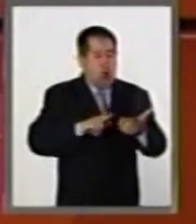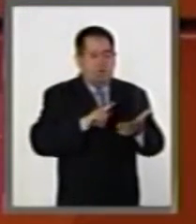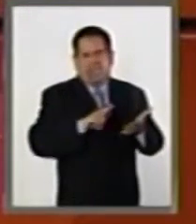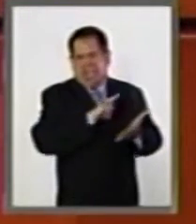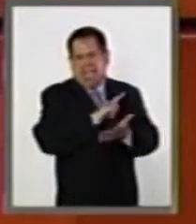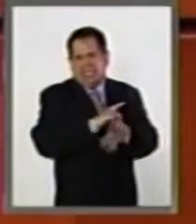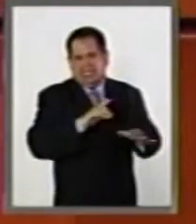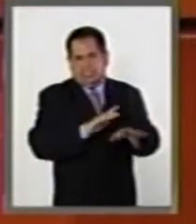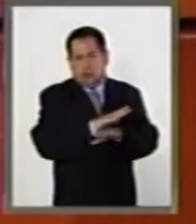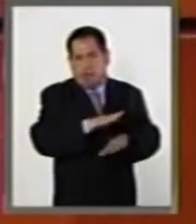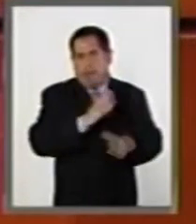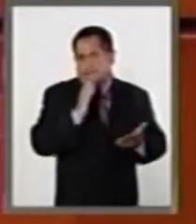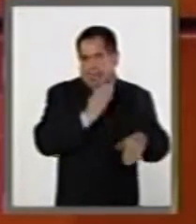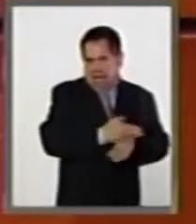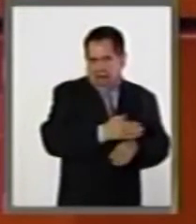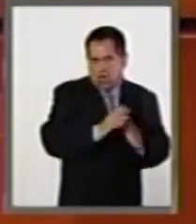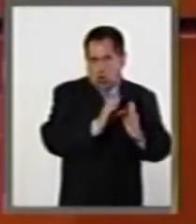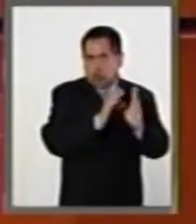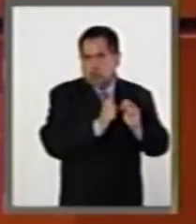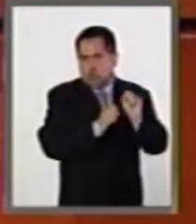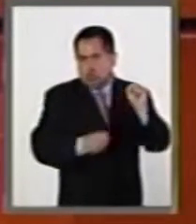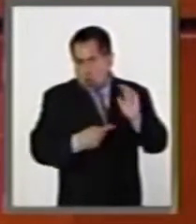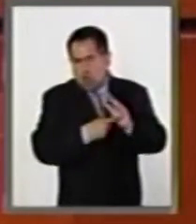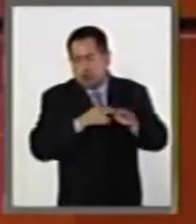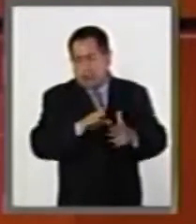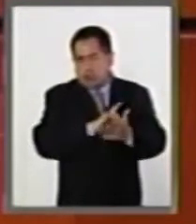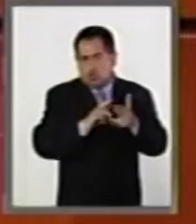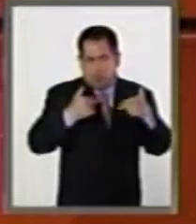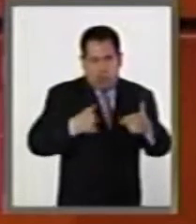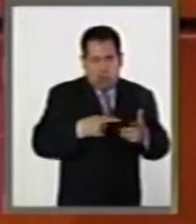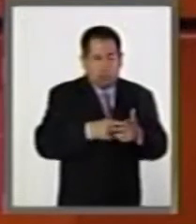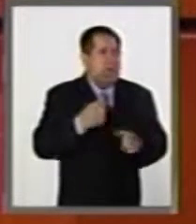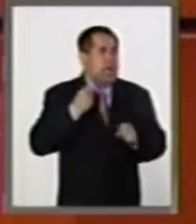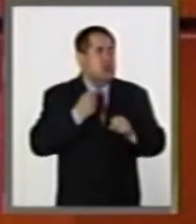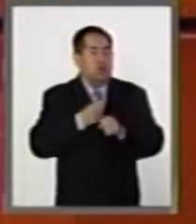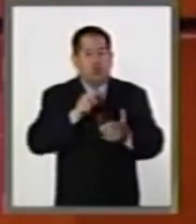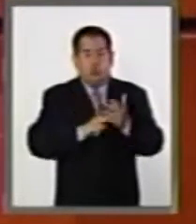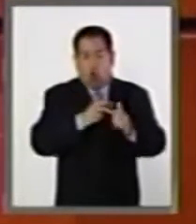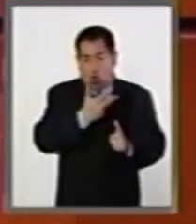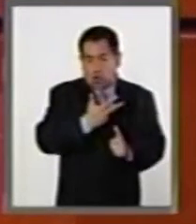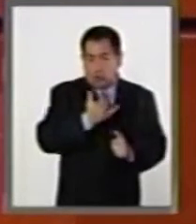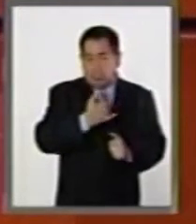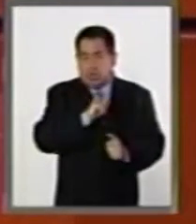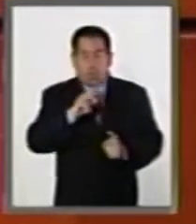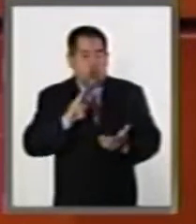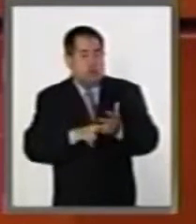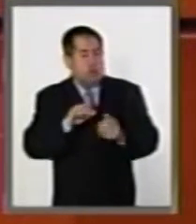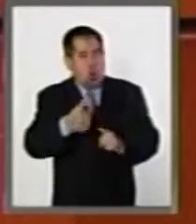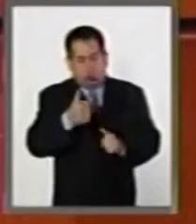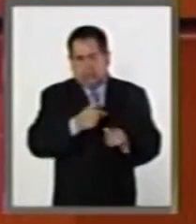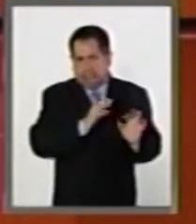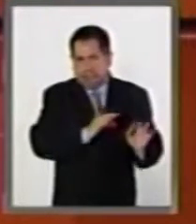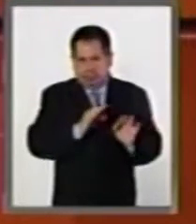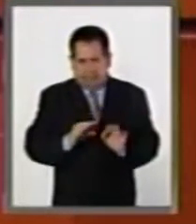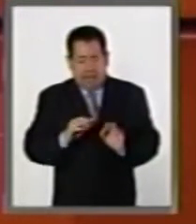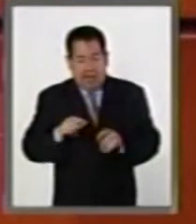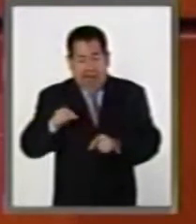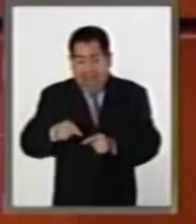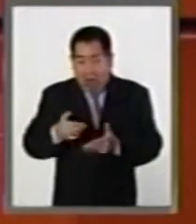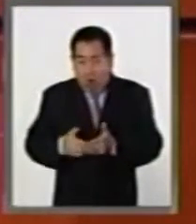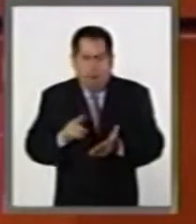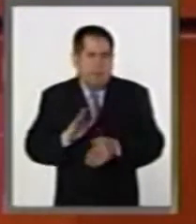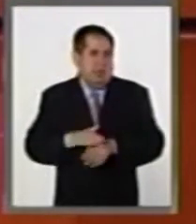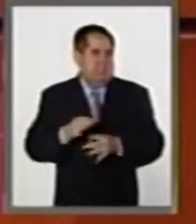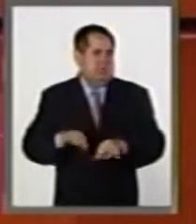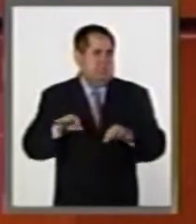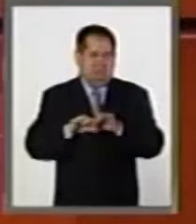constitucionales en materia penal y de derechos humanos del 2008 y del 2011 respectivamente.